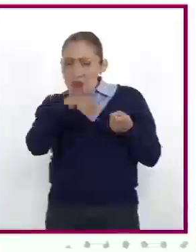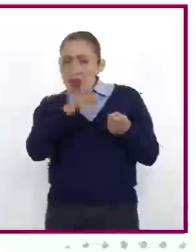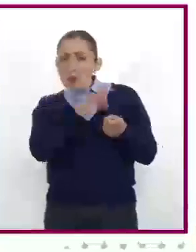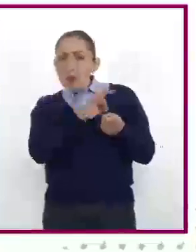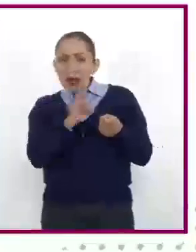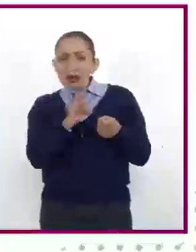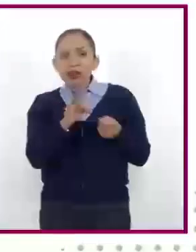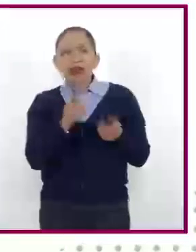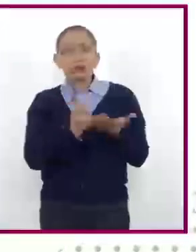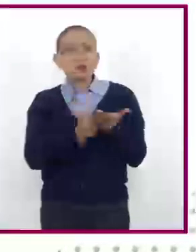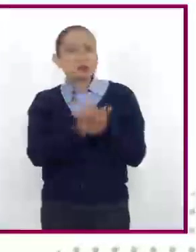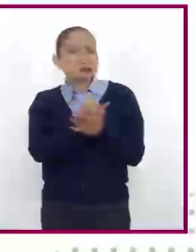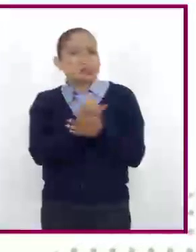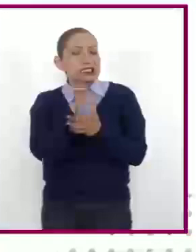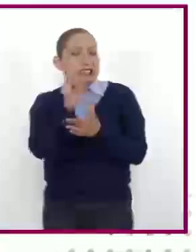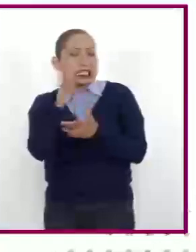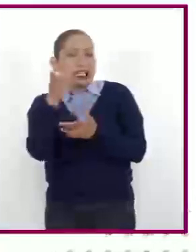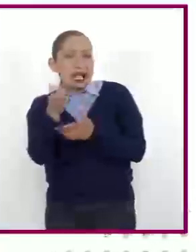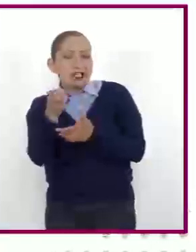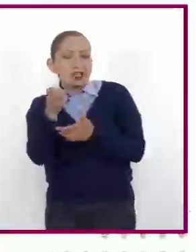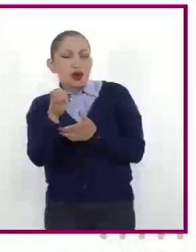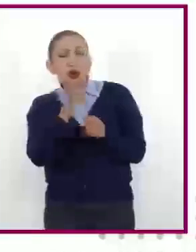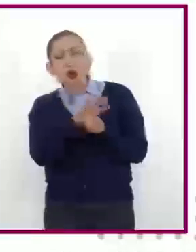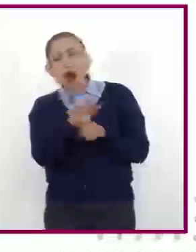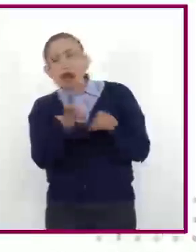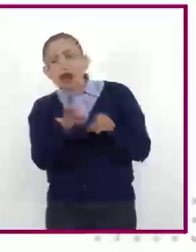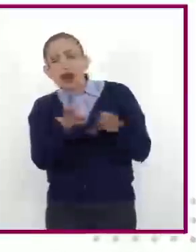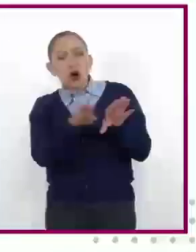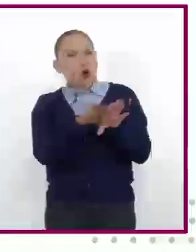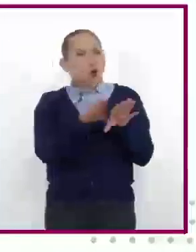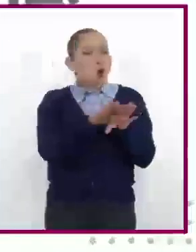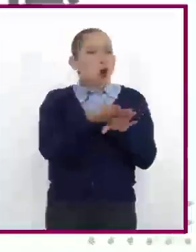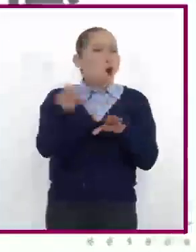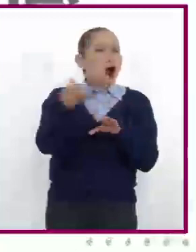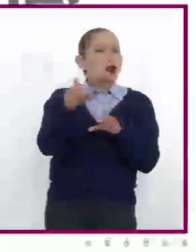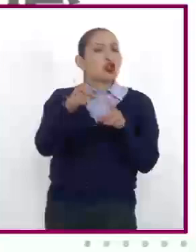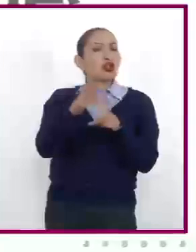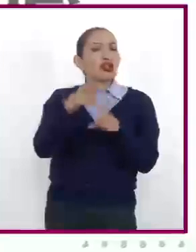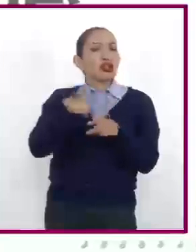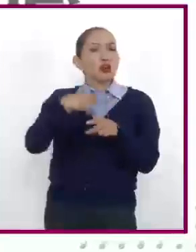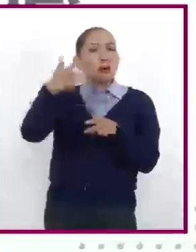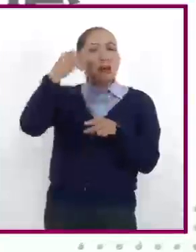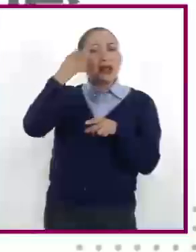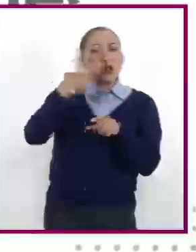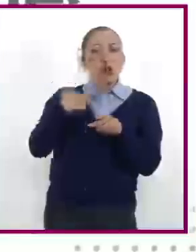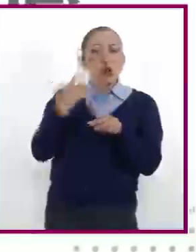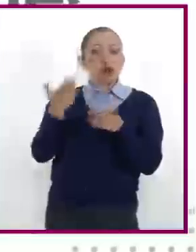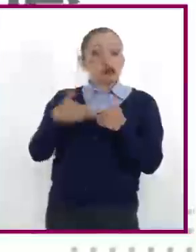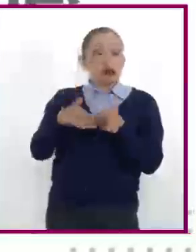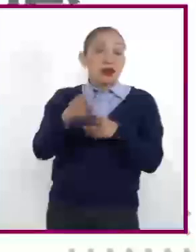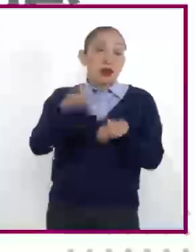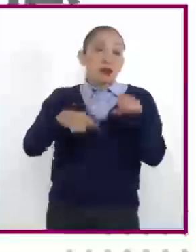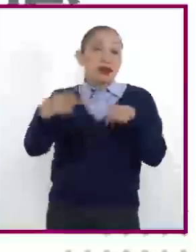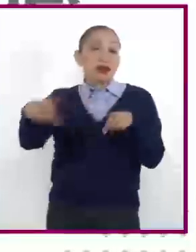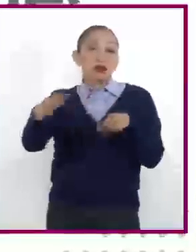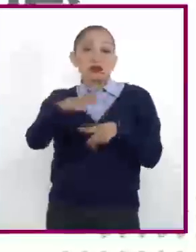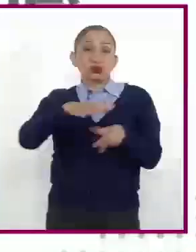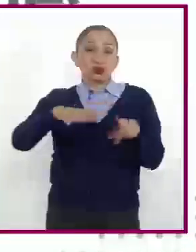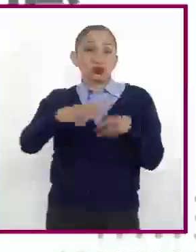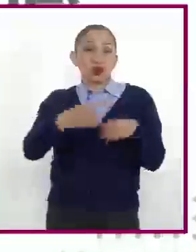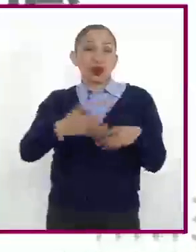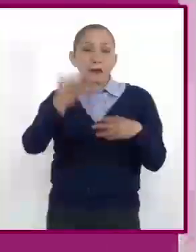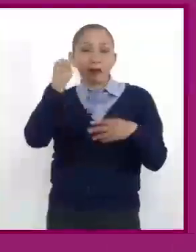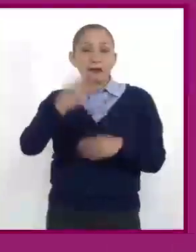la capacidad de tomar decisiones sobre qué, cómo, cuándo y dónde aprender en cada momento de acuerdo con el contexto